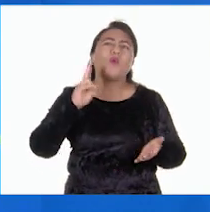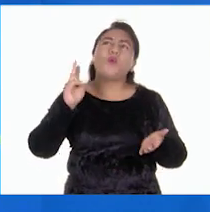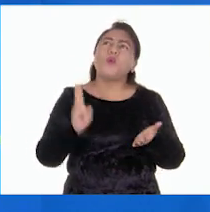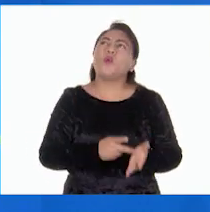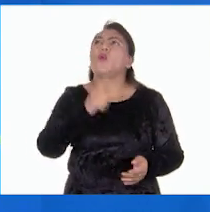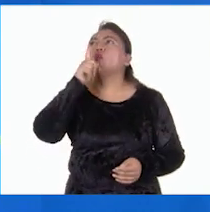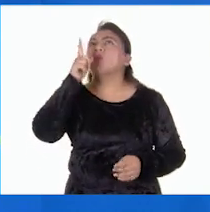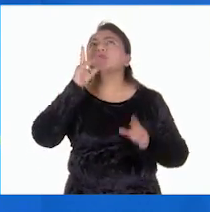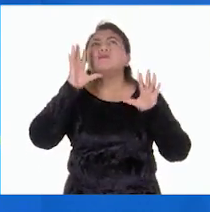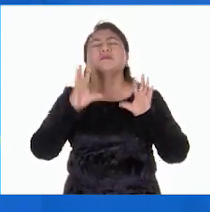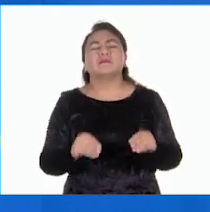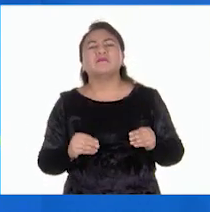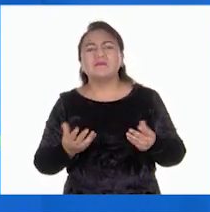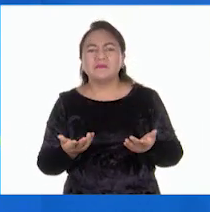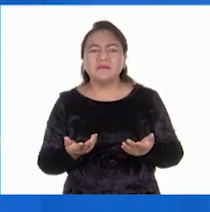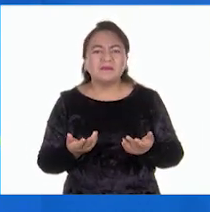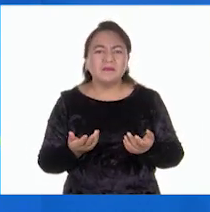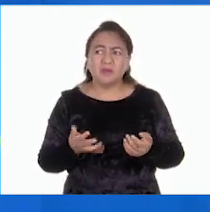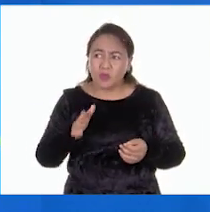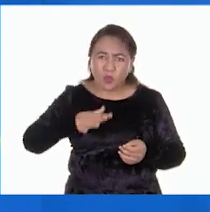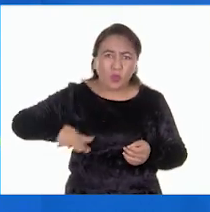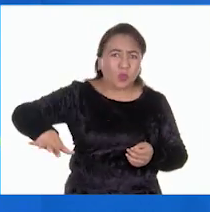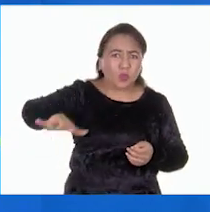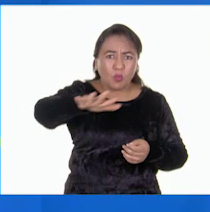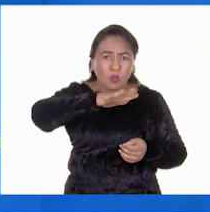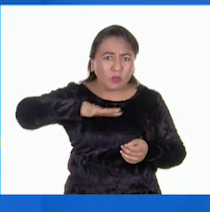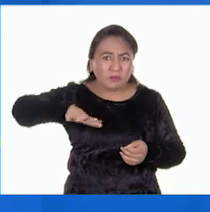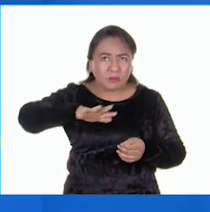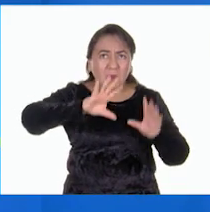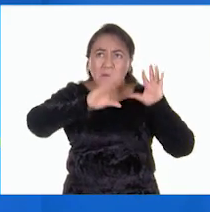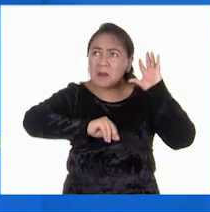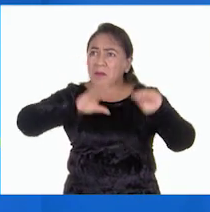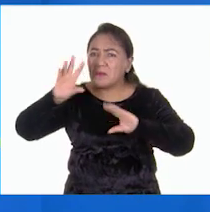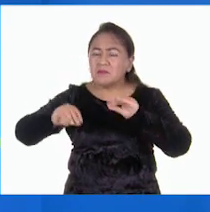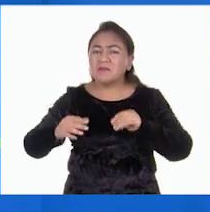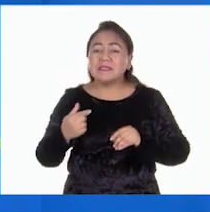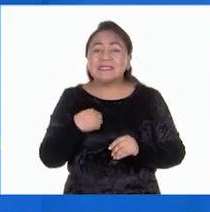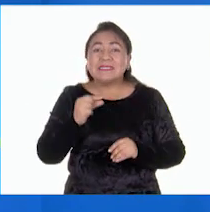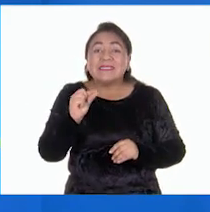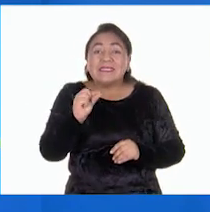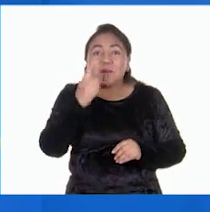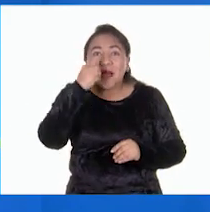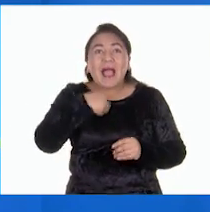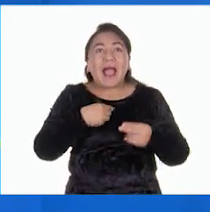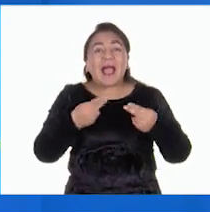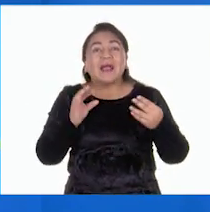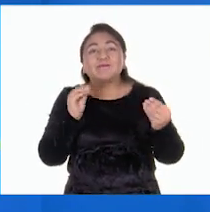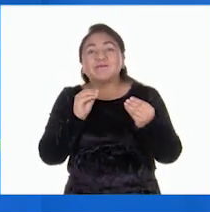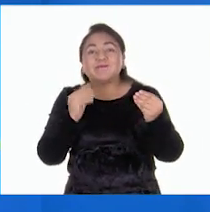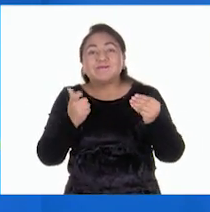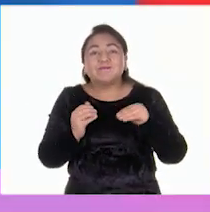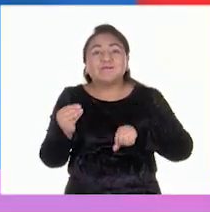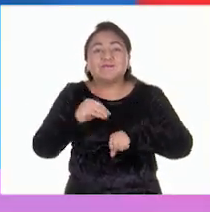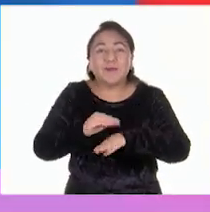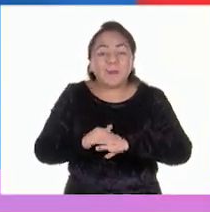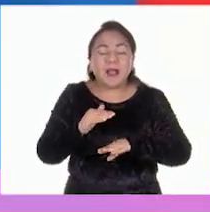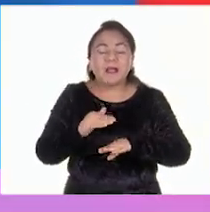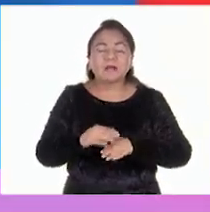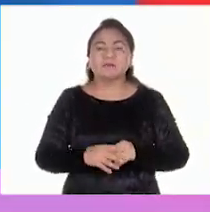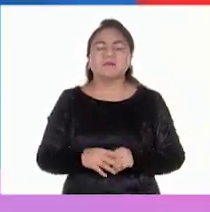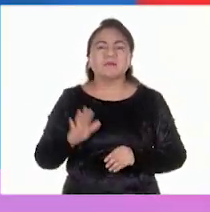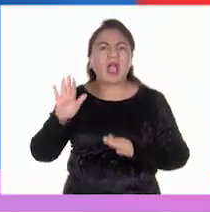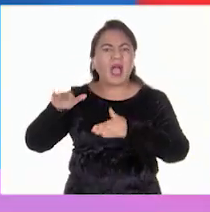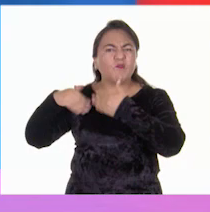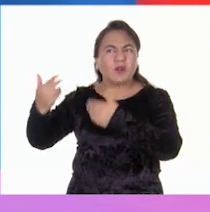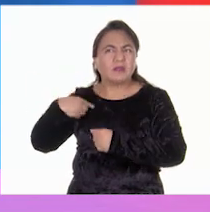luz. ¿Habrá sido en toda la colonia? Ay, ya casi conseguía mi aumento. Afuera se escucha